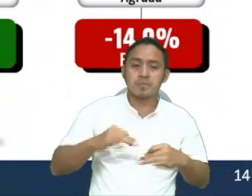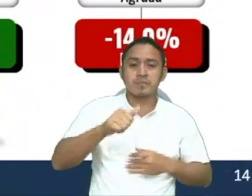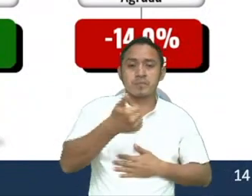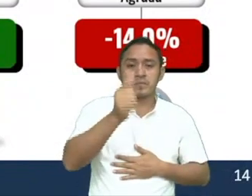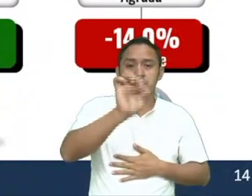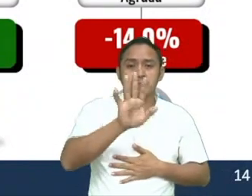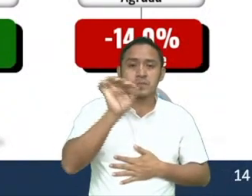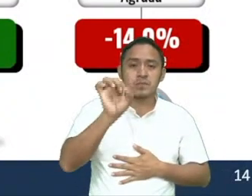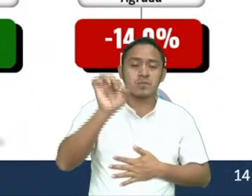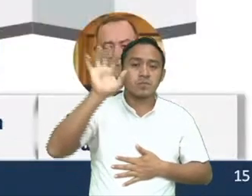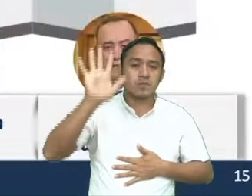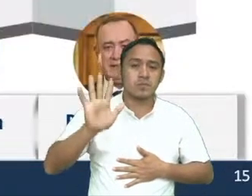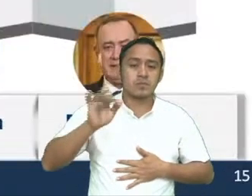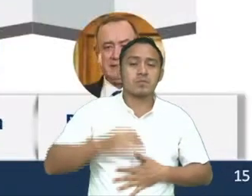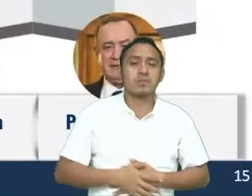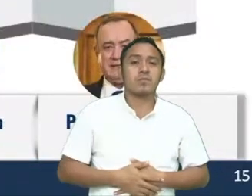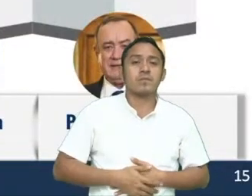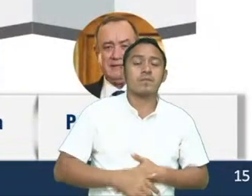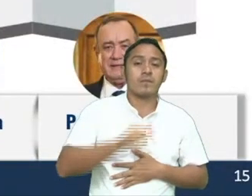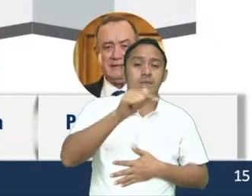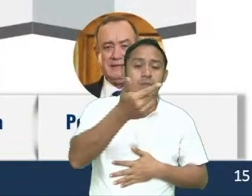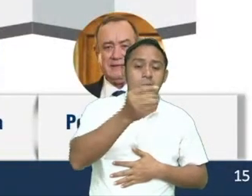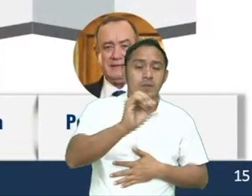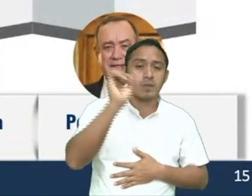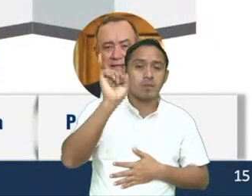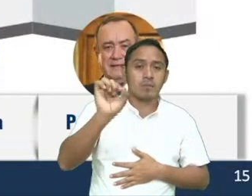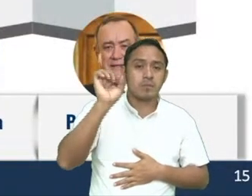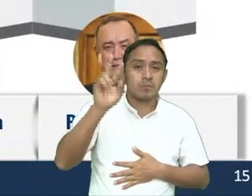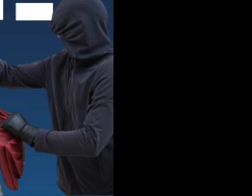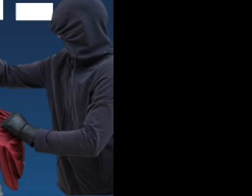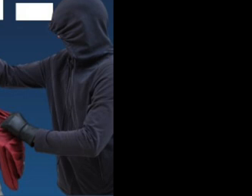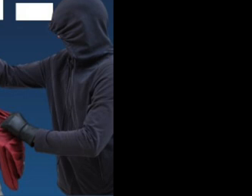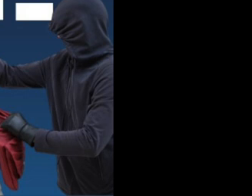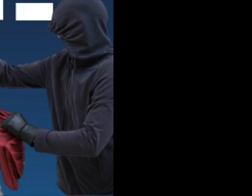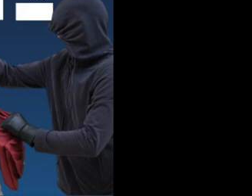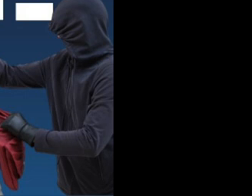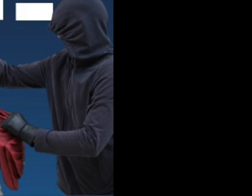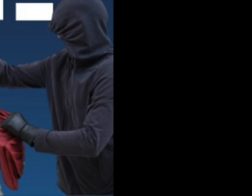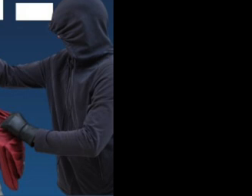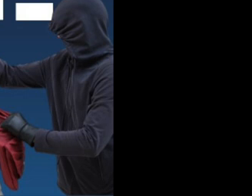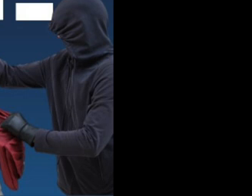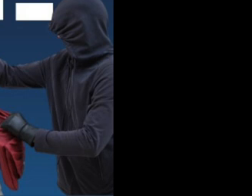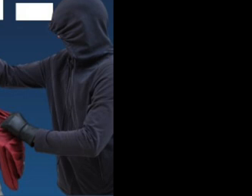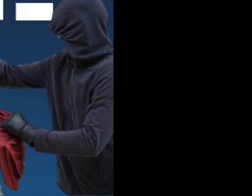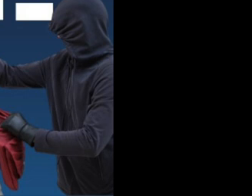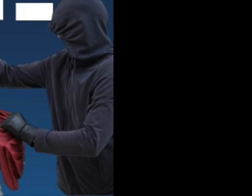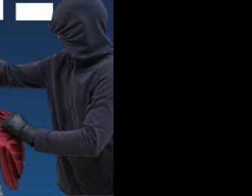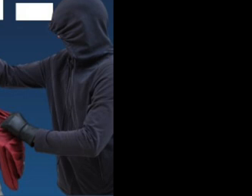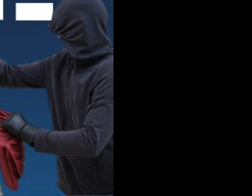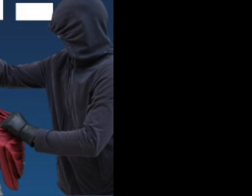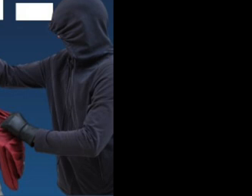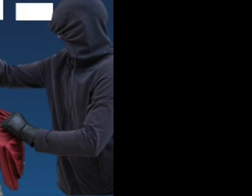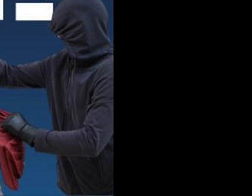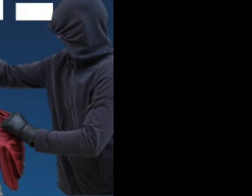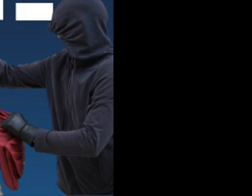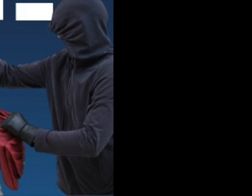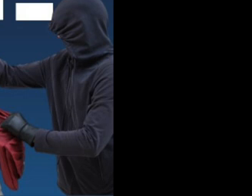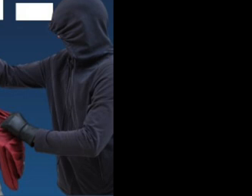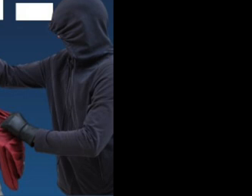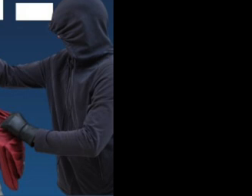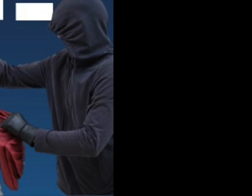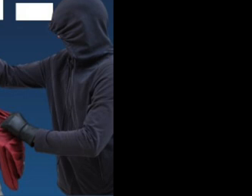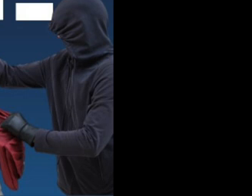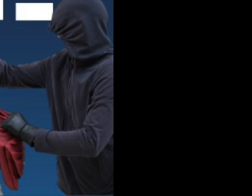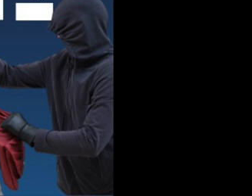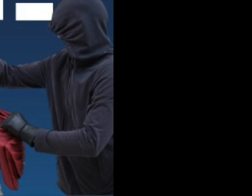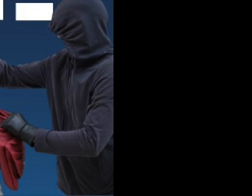que la encuesta de opinión pública de la firma Sitgallup arrojara que la gestión de Ortega no goza ni del 40%